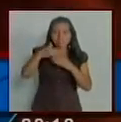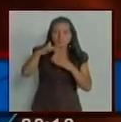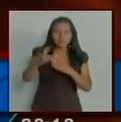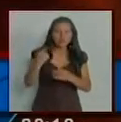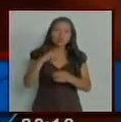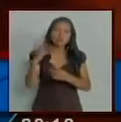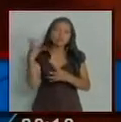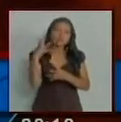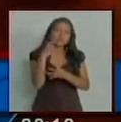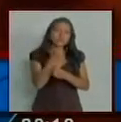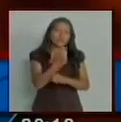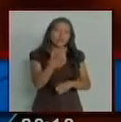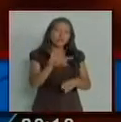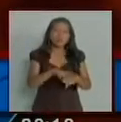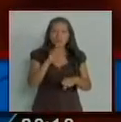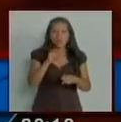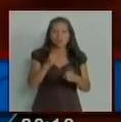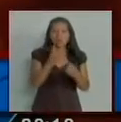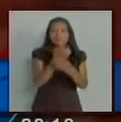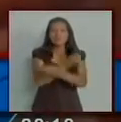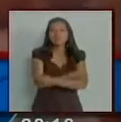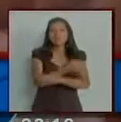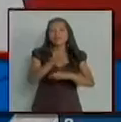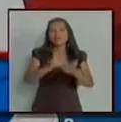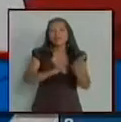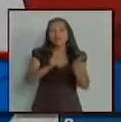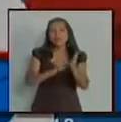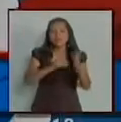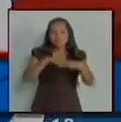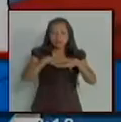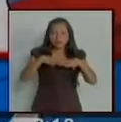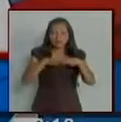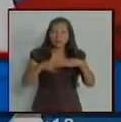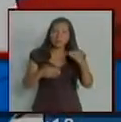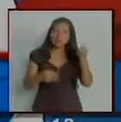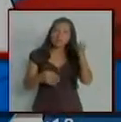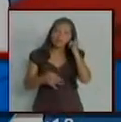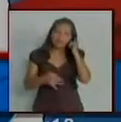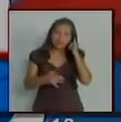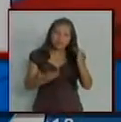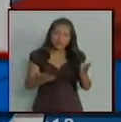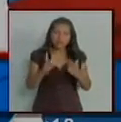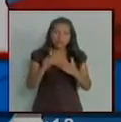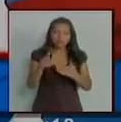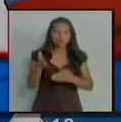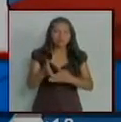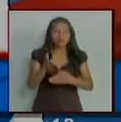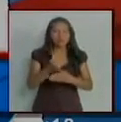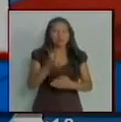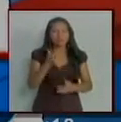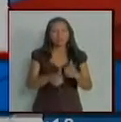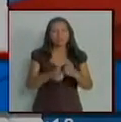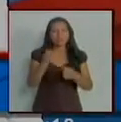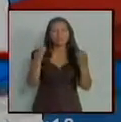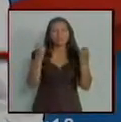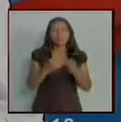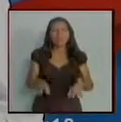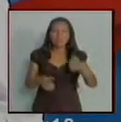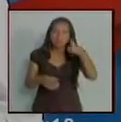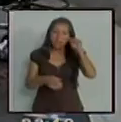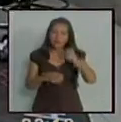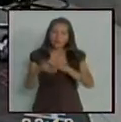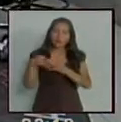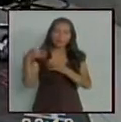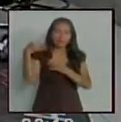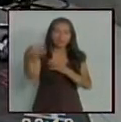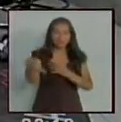dejando que esa nuestra membranita se relaje, sino la estamos martillando con los sonidos y pues estamos provocando una pérdida auditiva a la